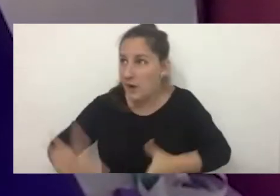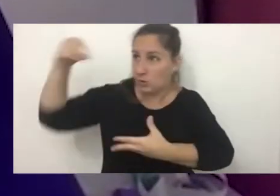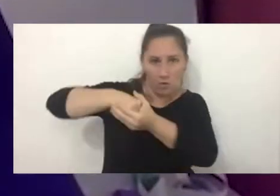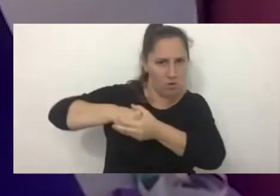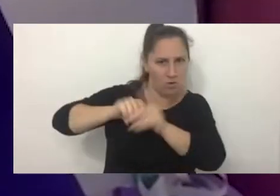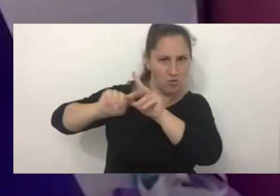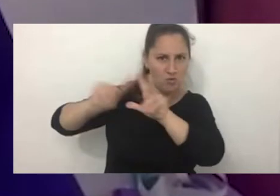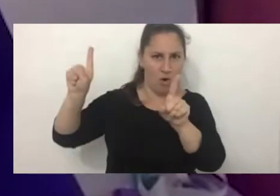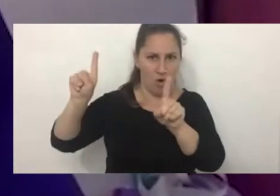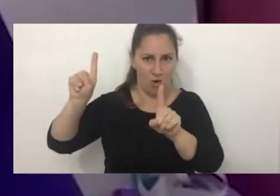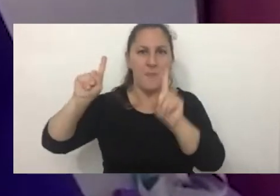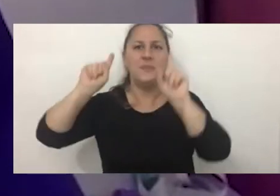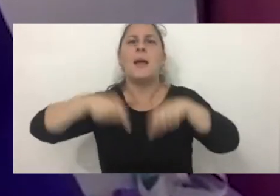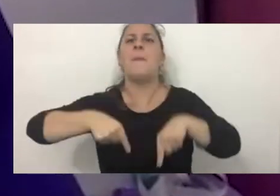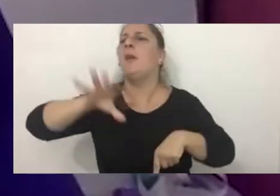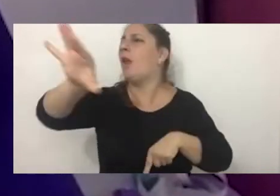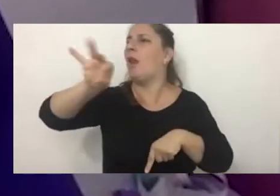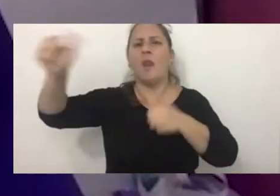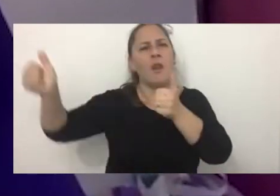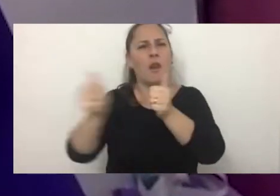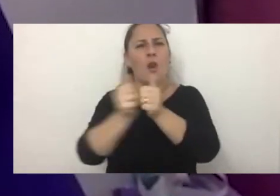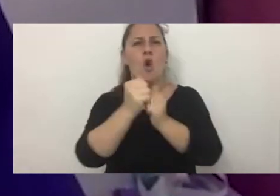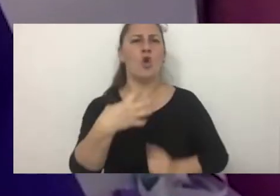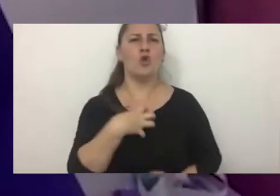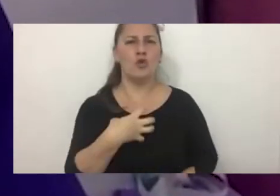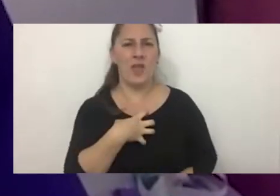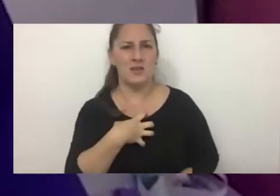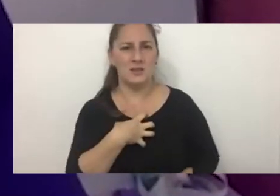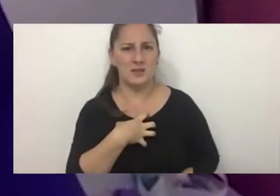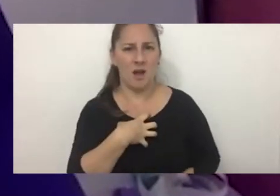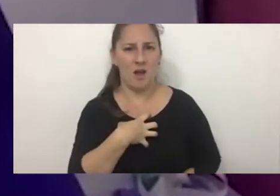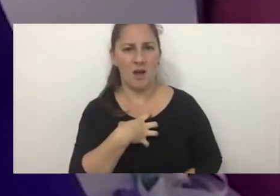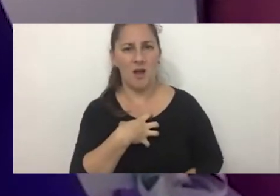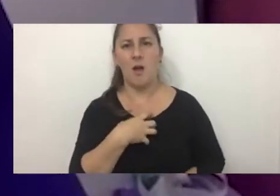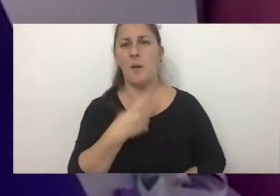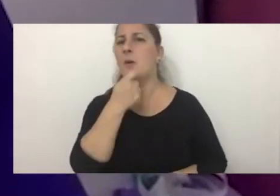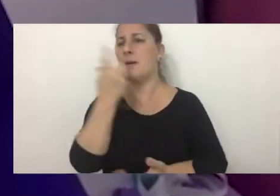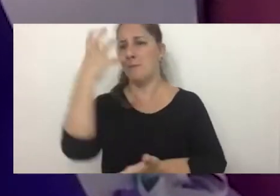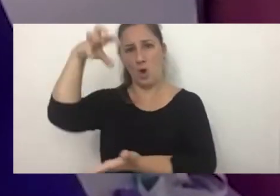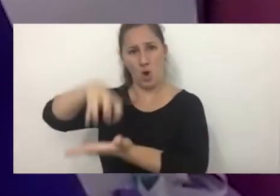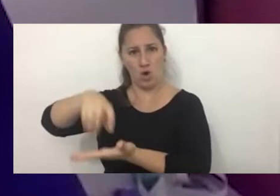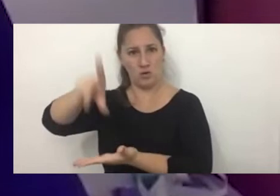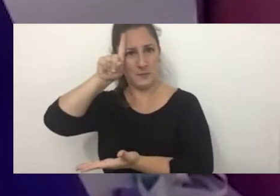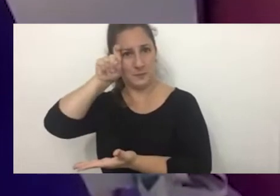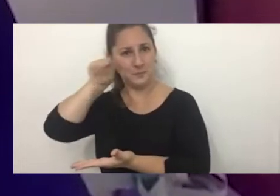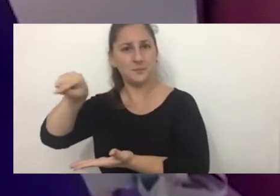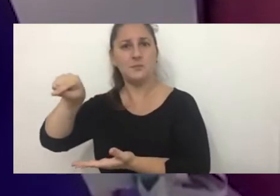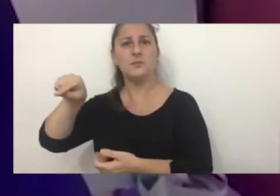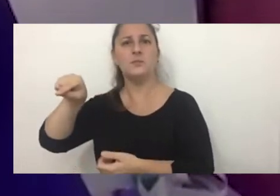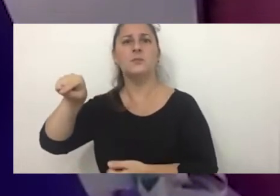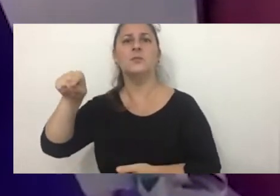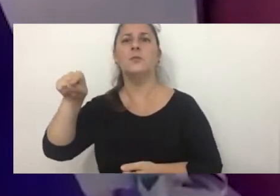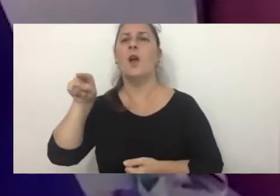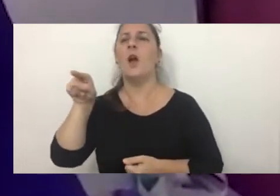a medida que van avanzando su embarazo, no, su parto, qué quiere que vaya